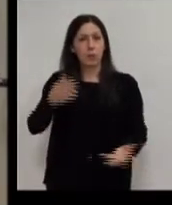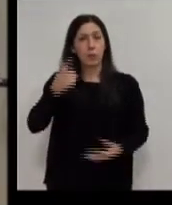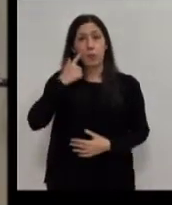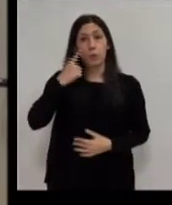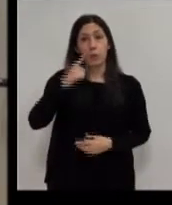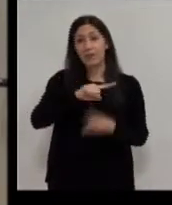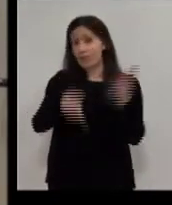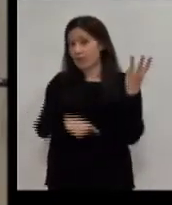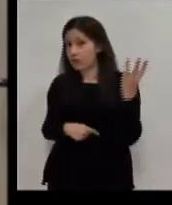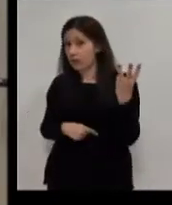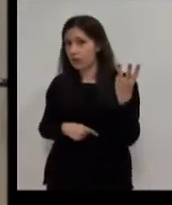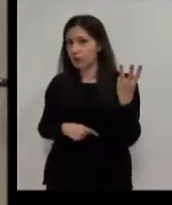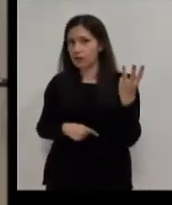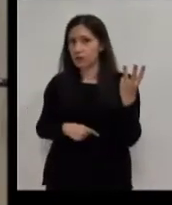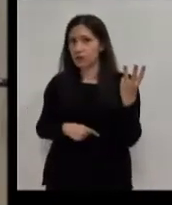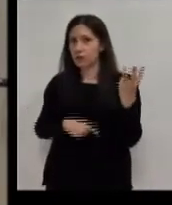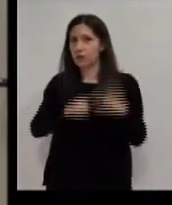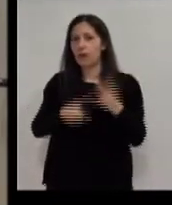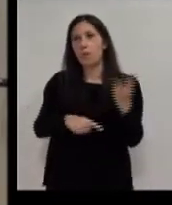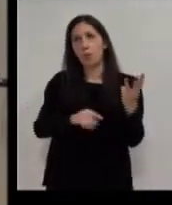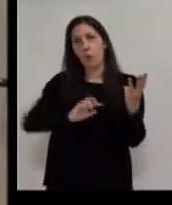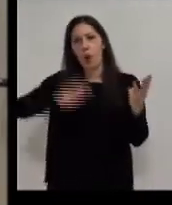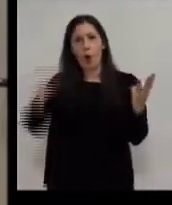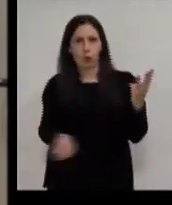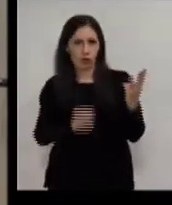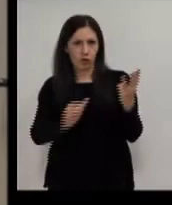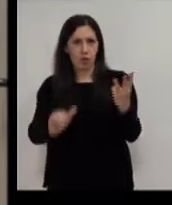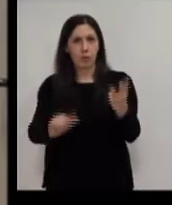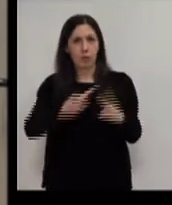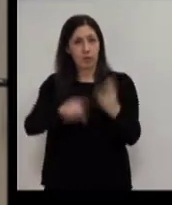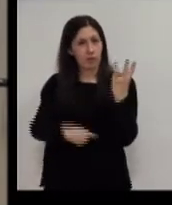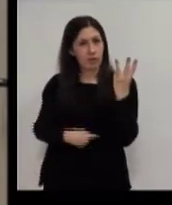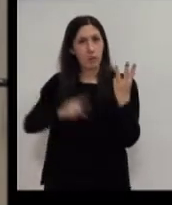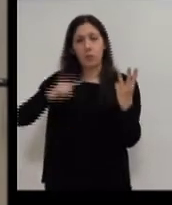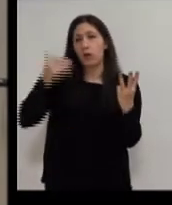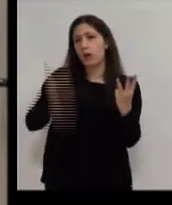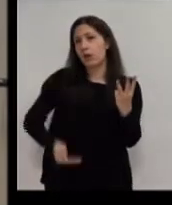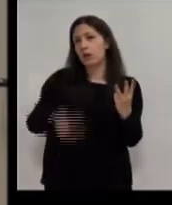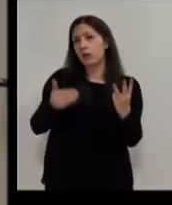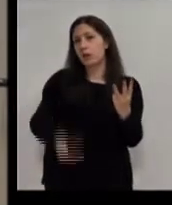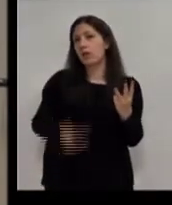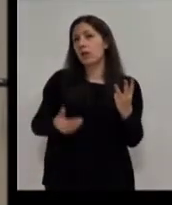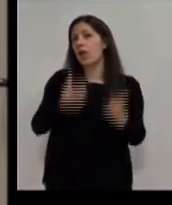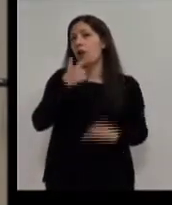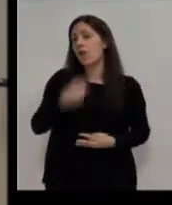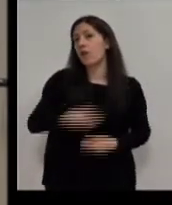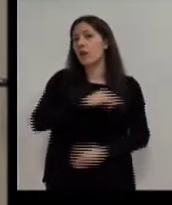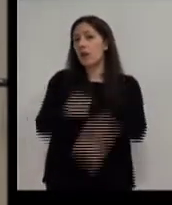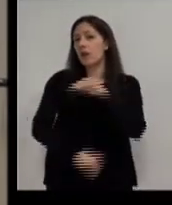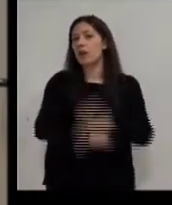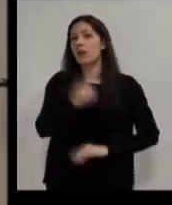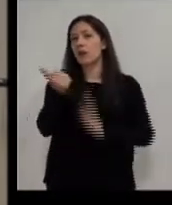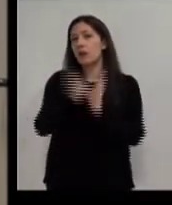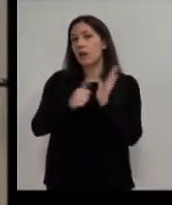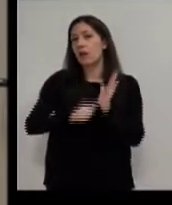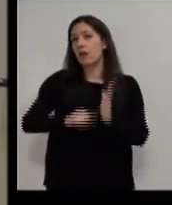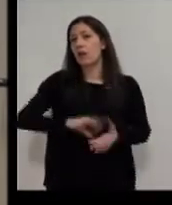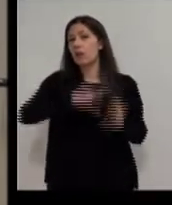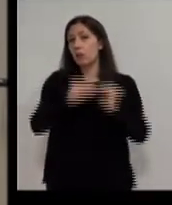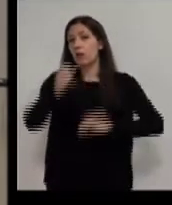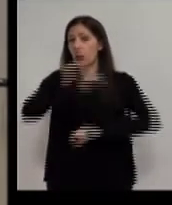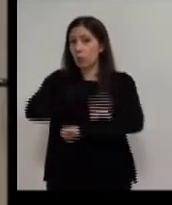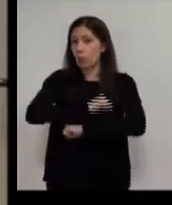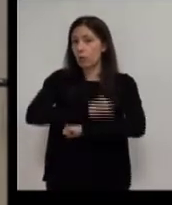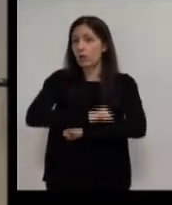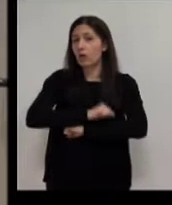para teléfonos móviles, pero los fundamentales son ahora mismo 3. Está llegando alguno y hay bastante más, pero fácilmente con hacer las aplicaciones